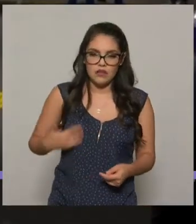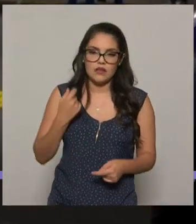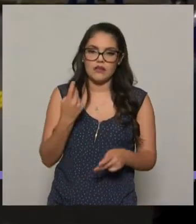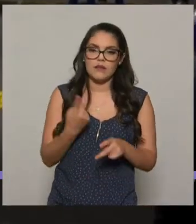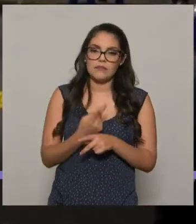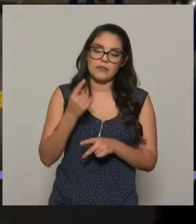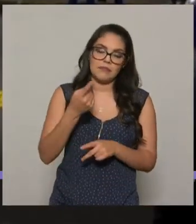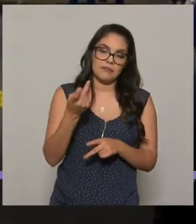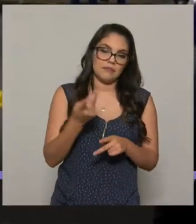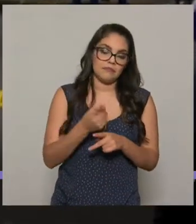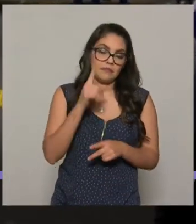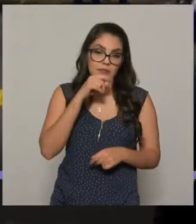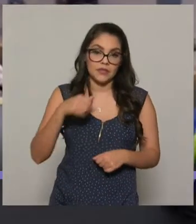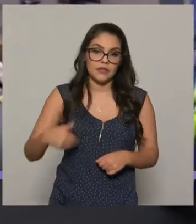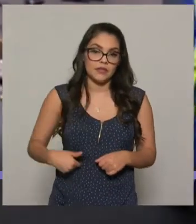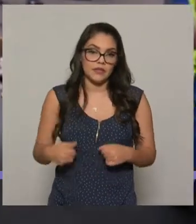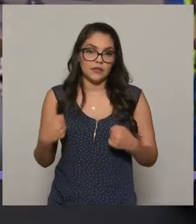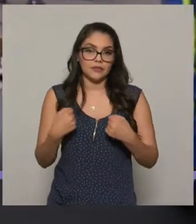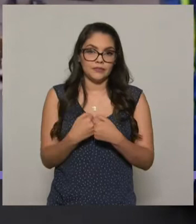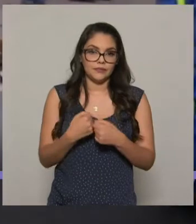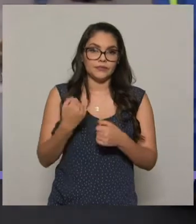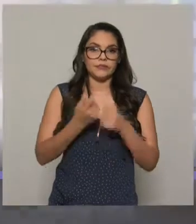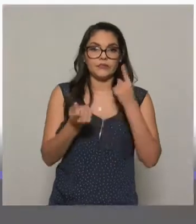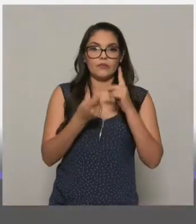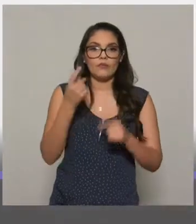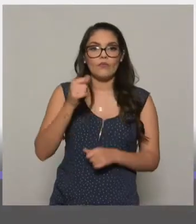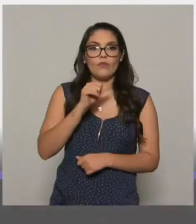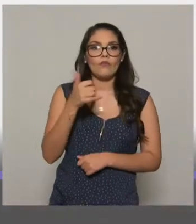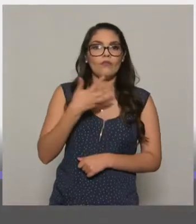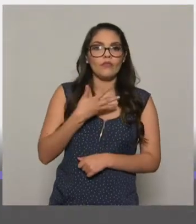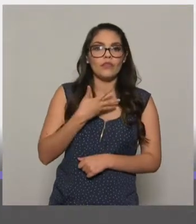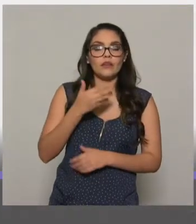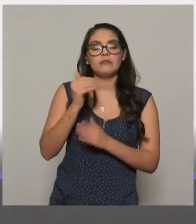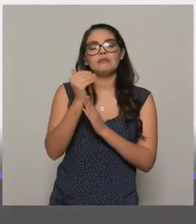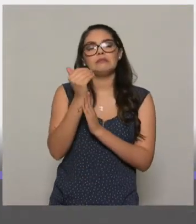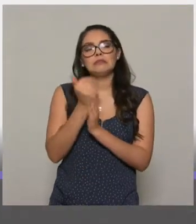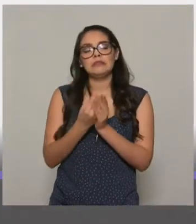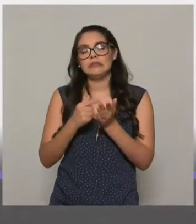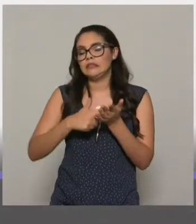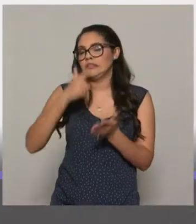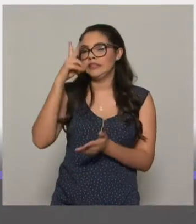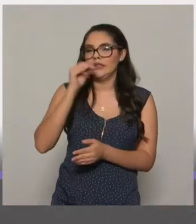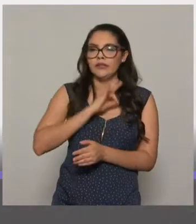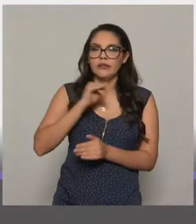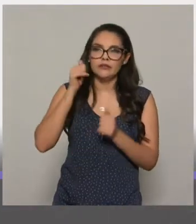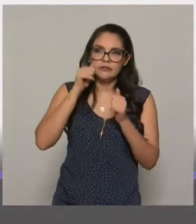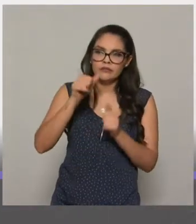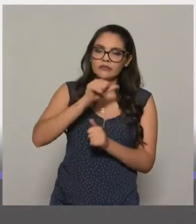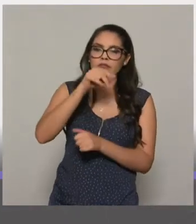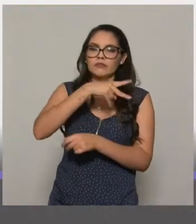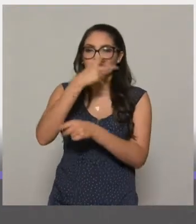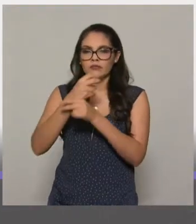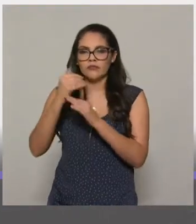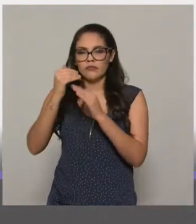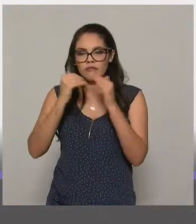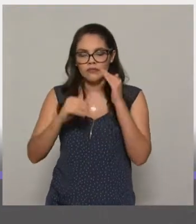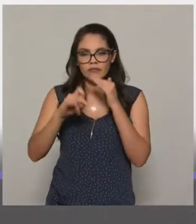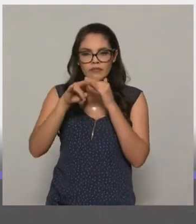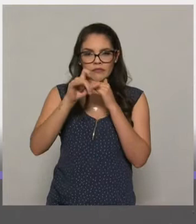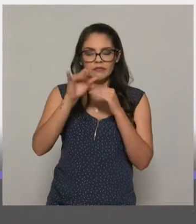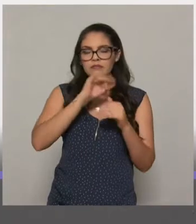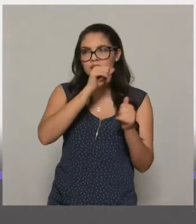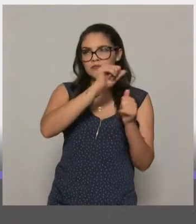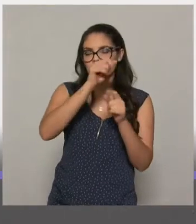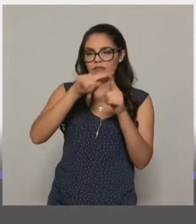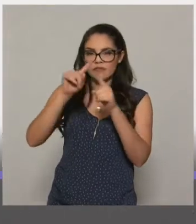Entonces, ya los pacientes que tienen lesiones menores que en algún momento pueden ser atendidos en un segundo nivel ya pueden ir a cualquier otro de estos